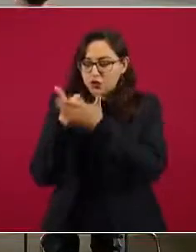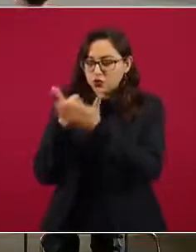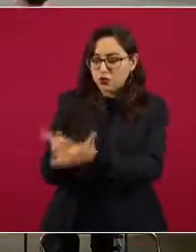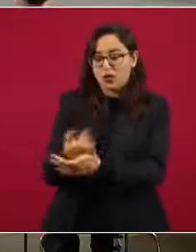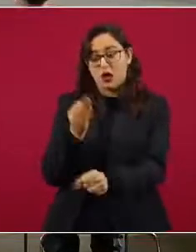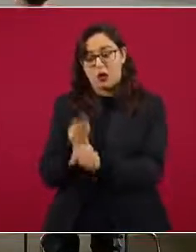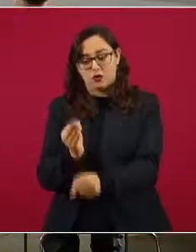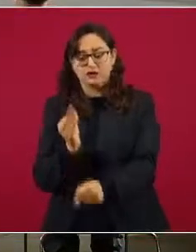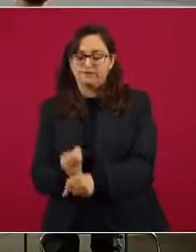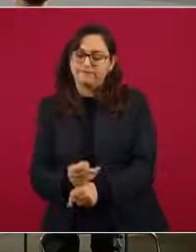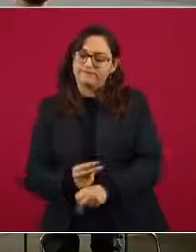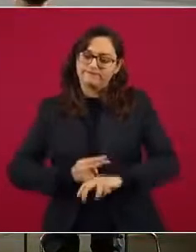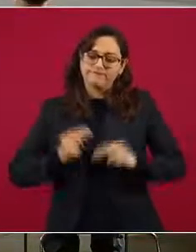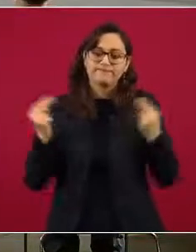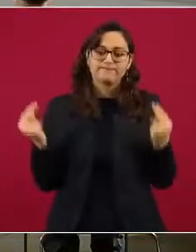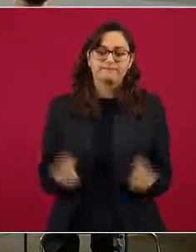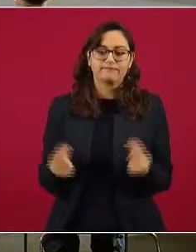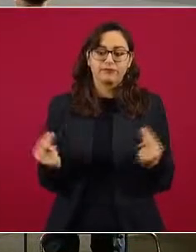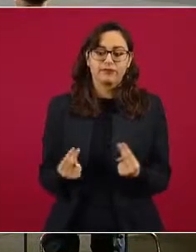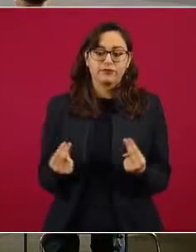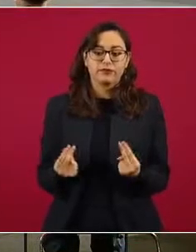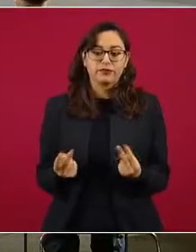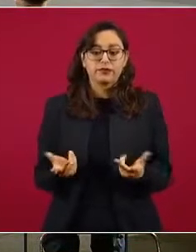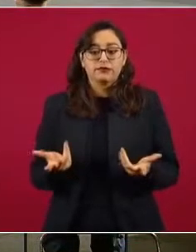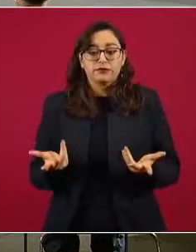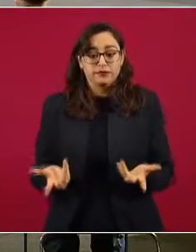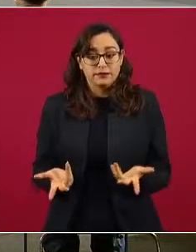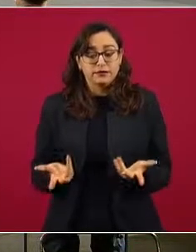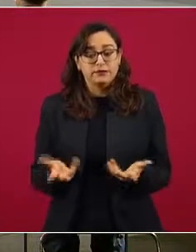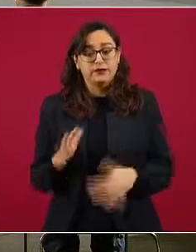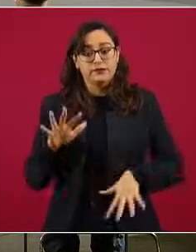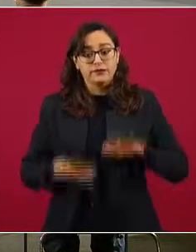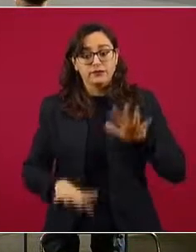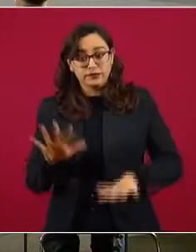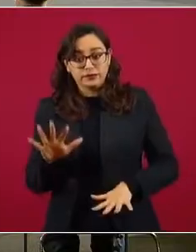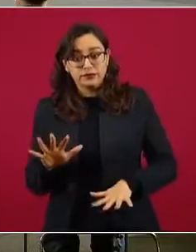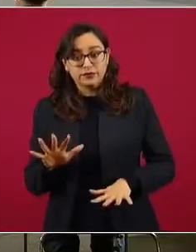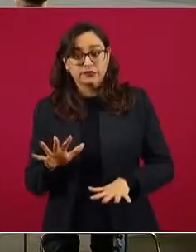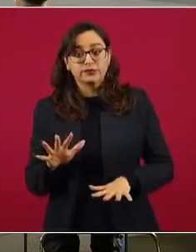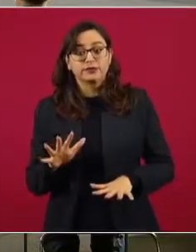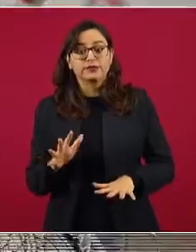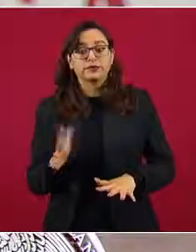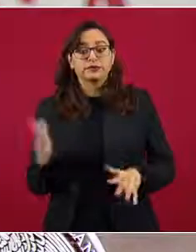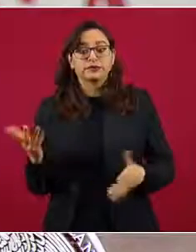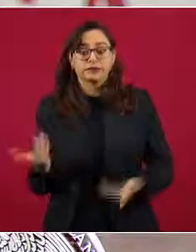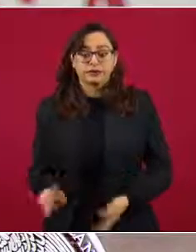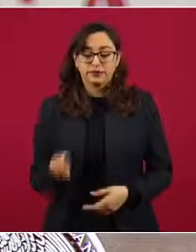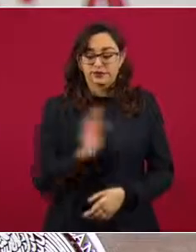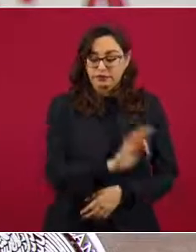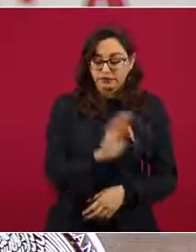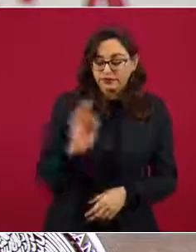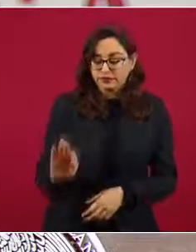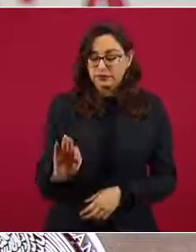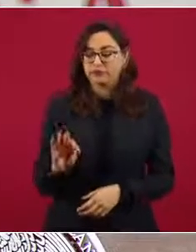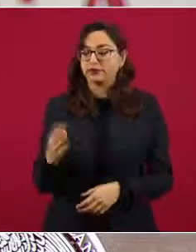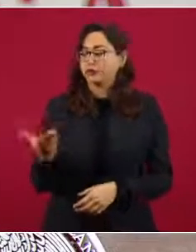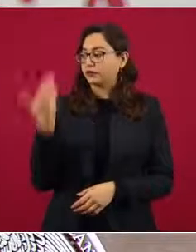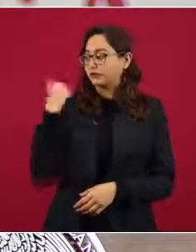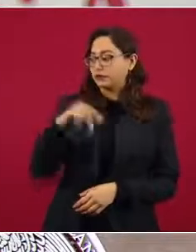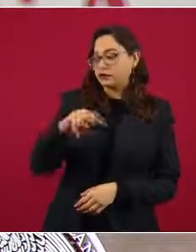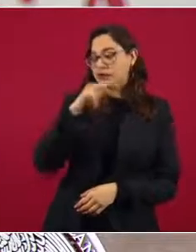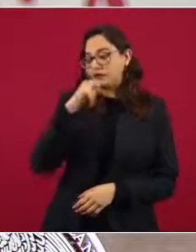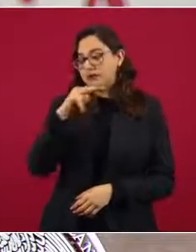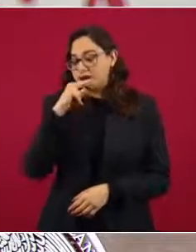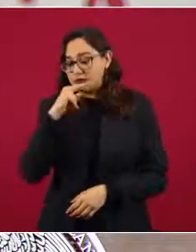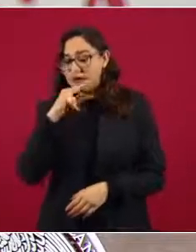en donde es necesario y que quizá muchas veces, pues tanto las fechas, la Navidad que acaba de